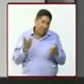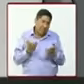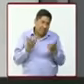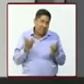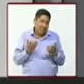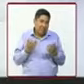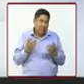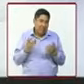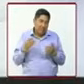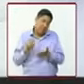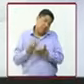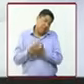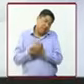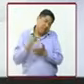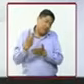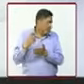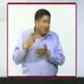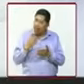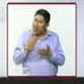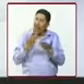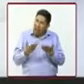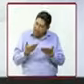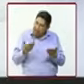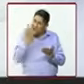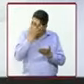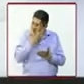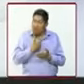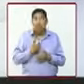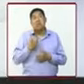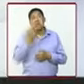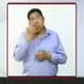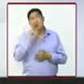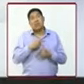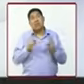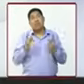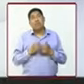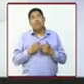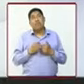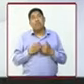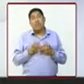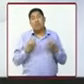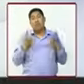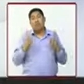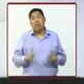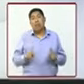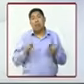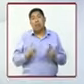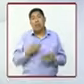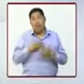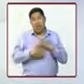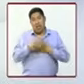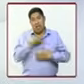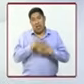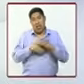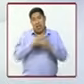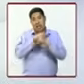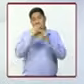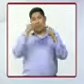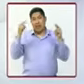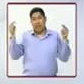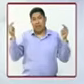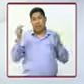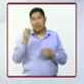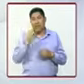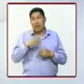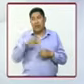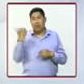¿Verdad? No material. No lo comercial, exacto. Sí, sí, sí, sí. Eso es lo interesante, pero ¿sabes qué? Hay muchas personas que van a anhelar esa Navidad de estar con sus seres queridos,